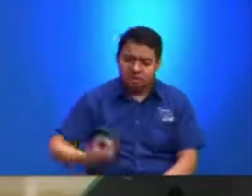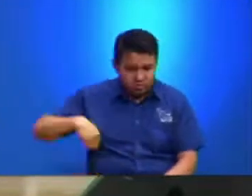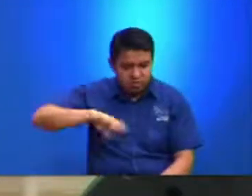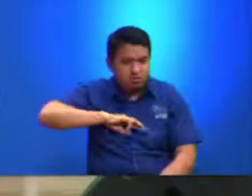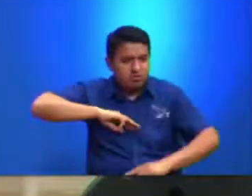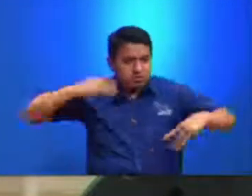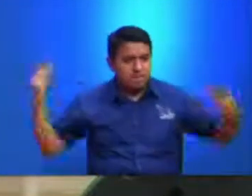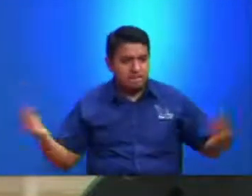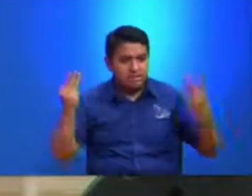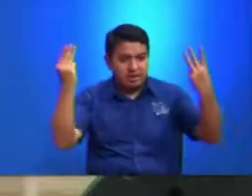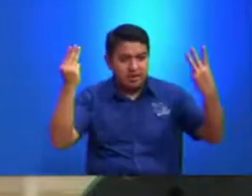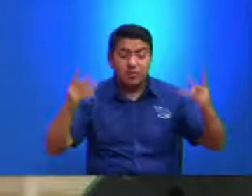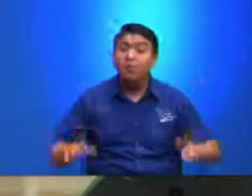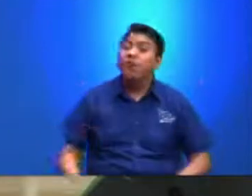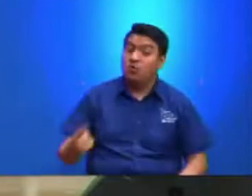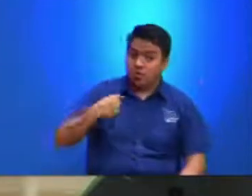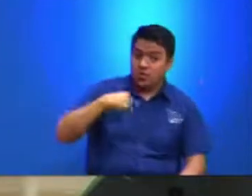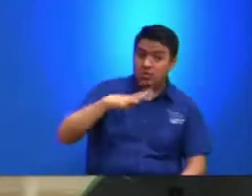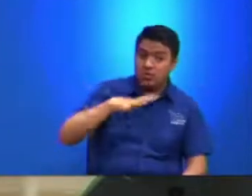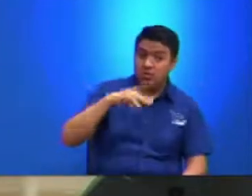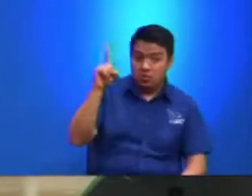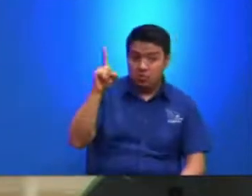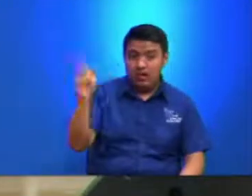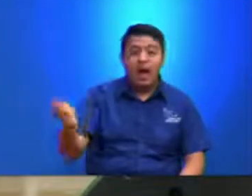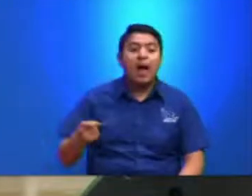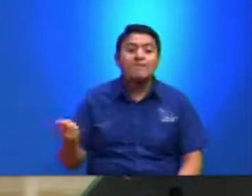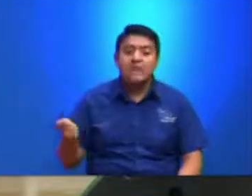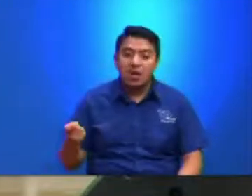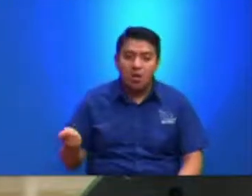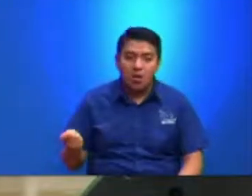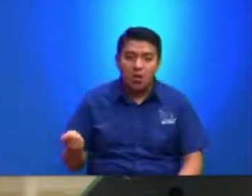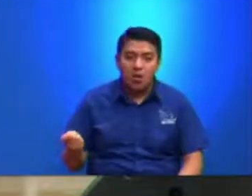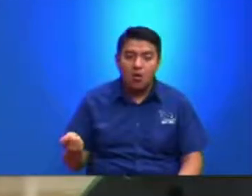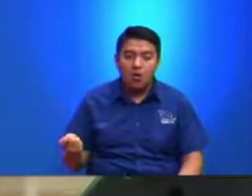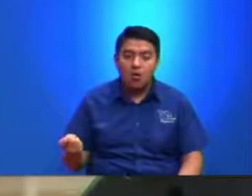milagro. Yo tengo mi amigo que perdió su brazo derecho